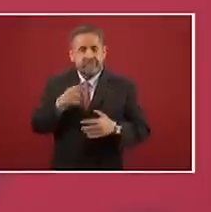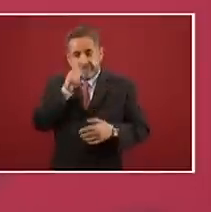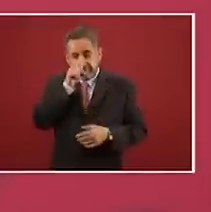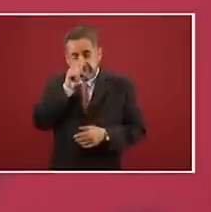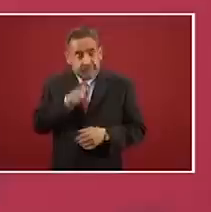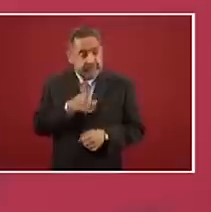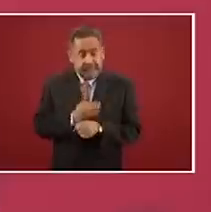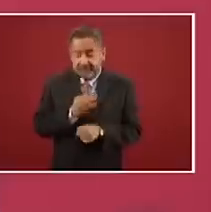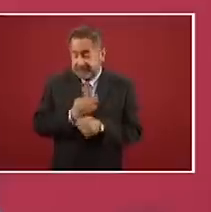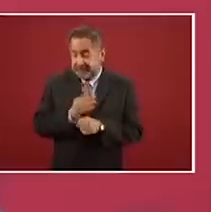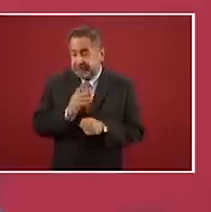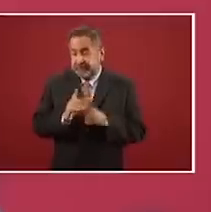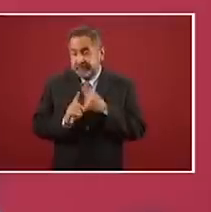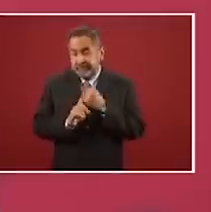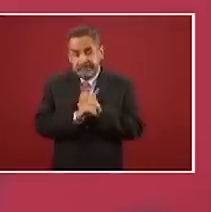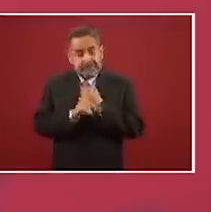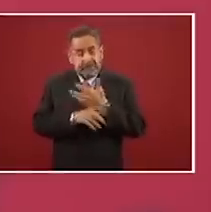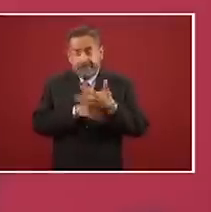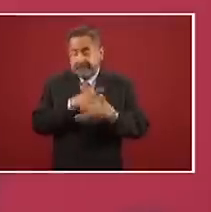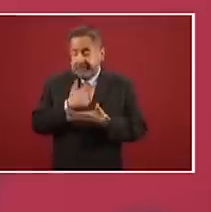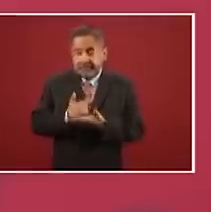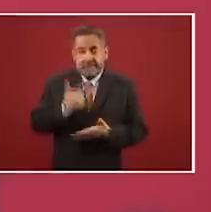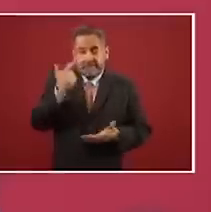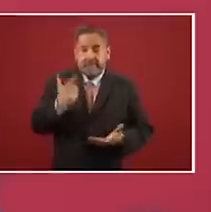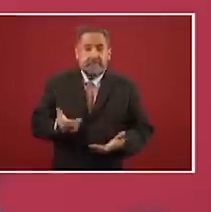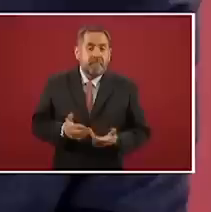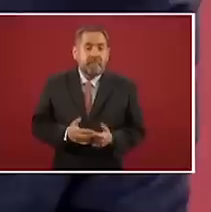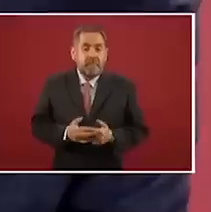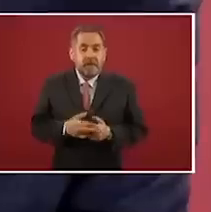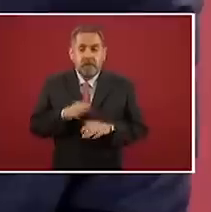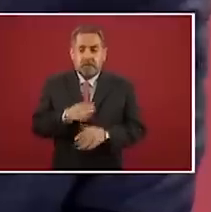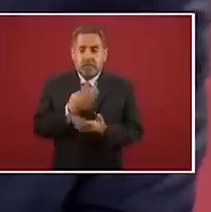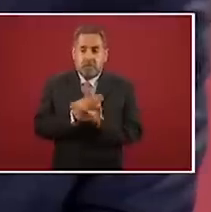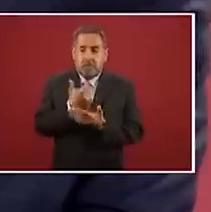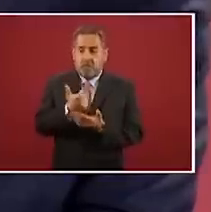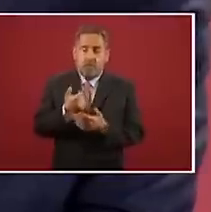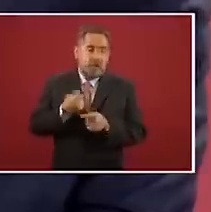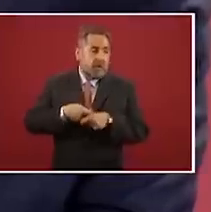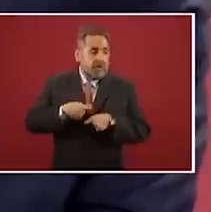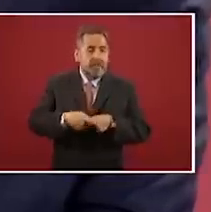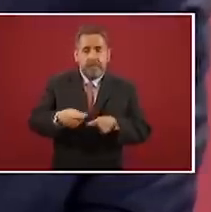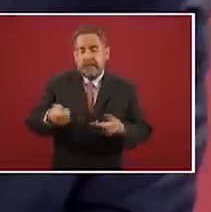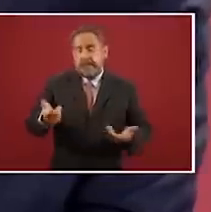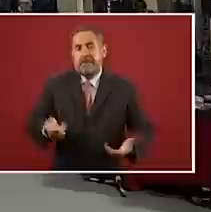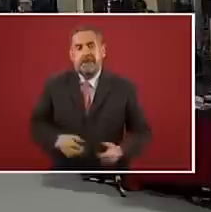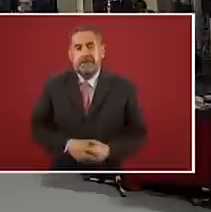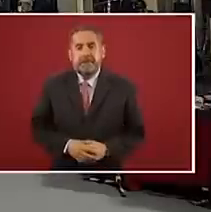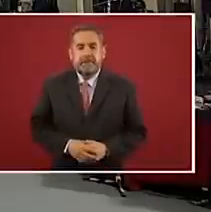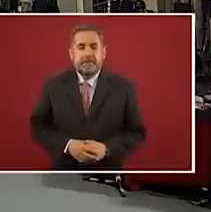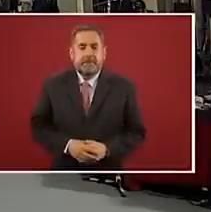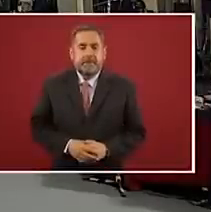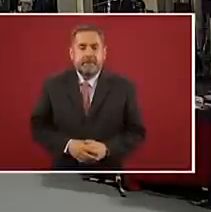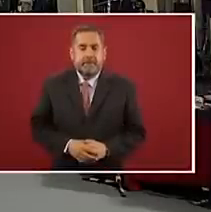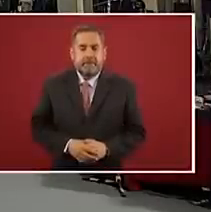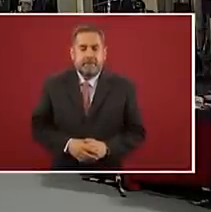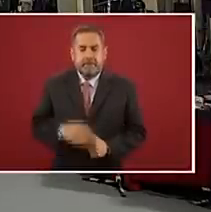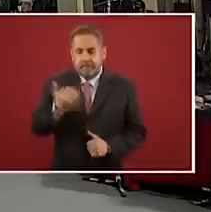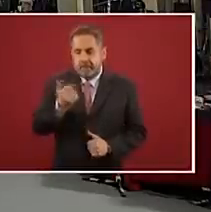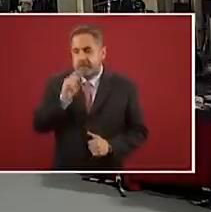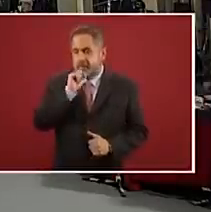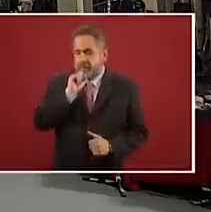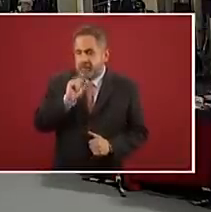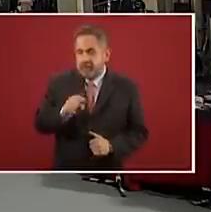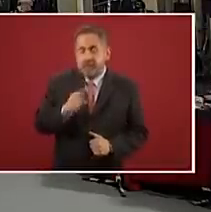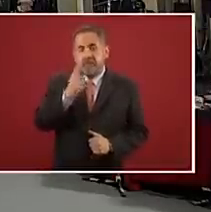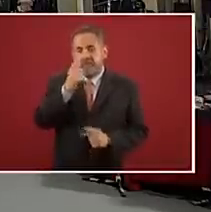estaríamos metidos en una situación gravísima en lo económico y en lo financiero. Que es uno de los